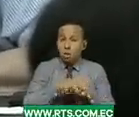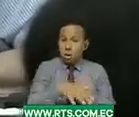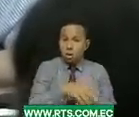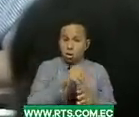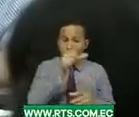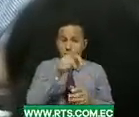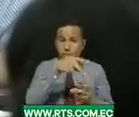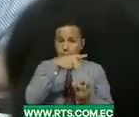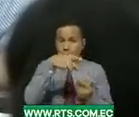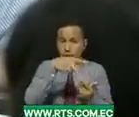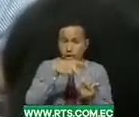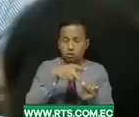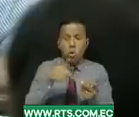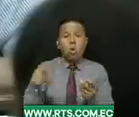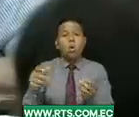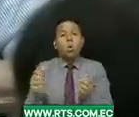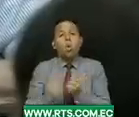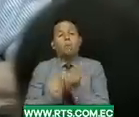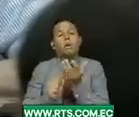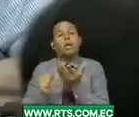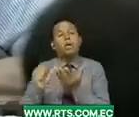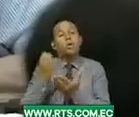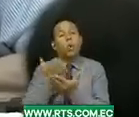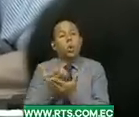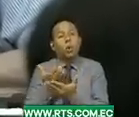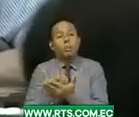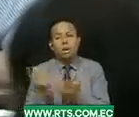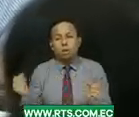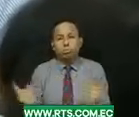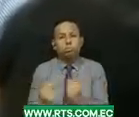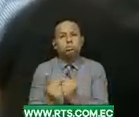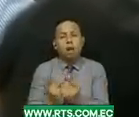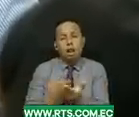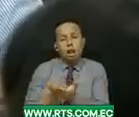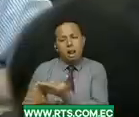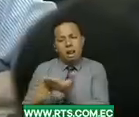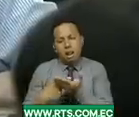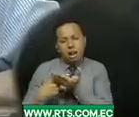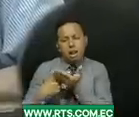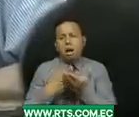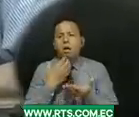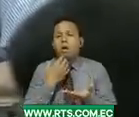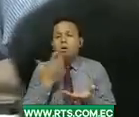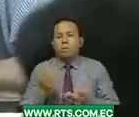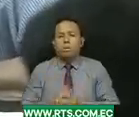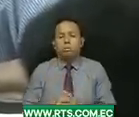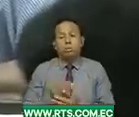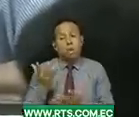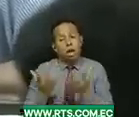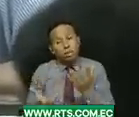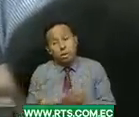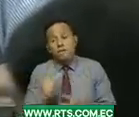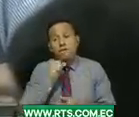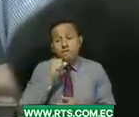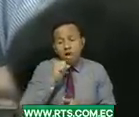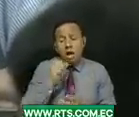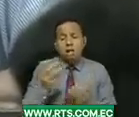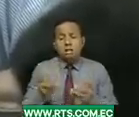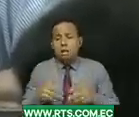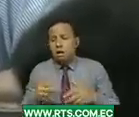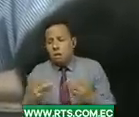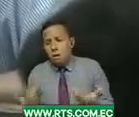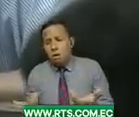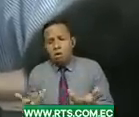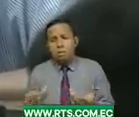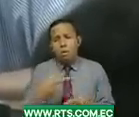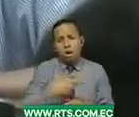de Economía para revisar y cuadrar cuentas que estén pendientes con el